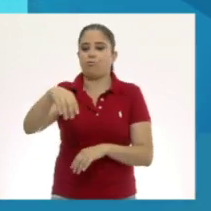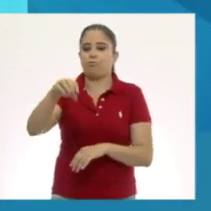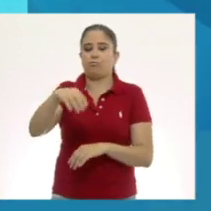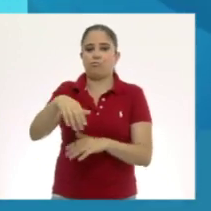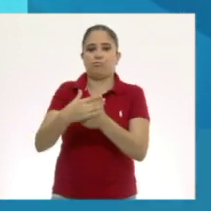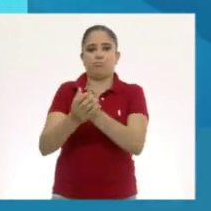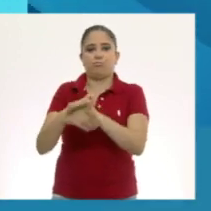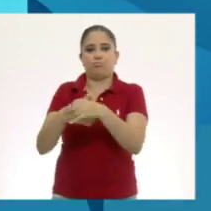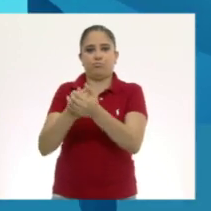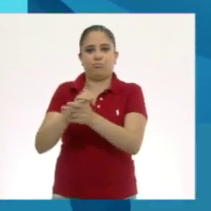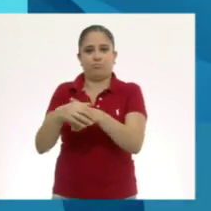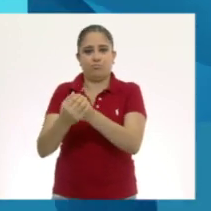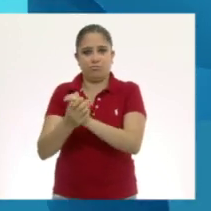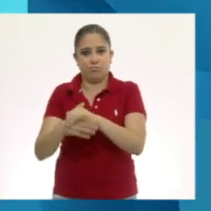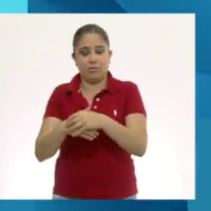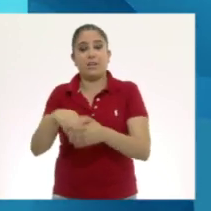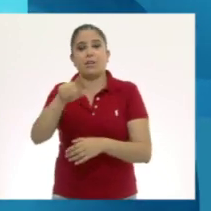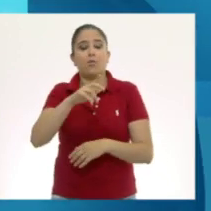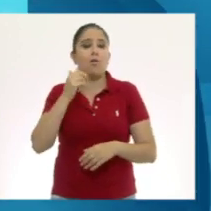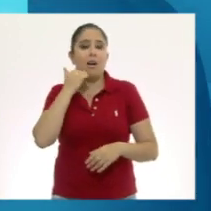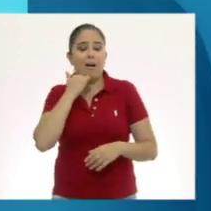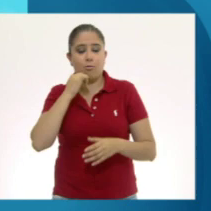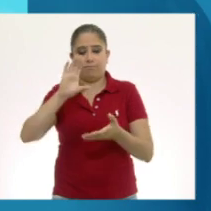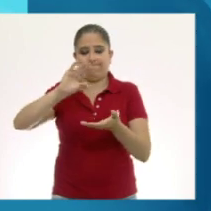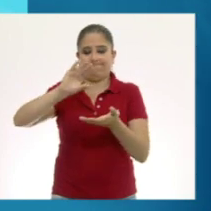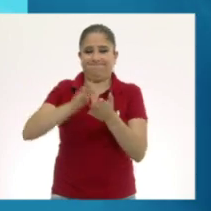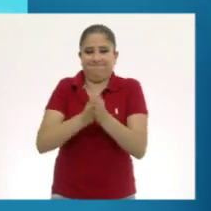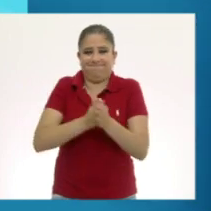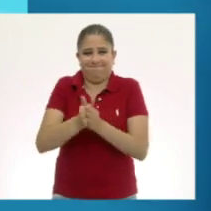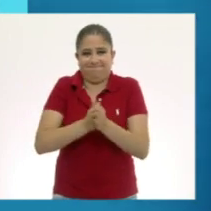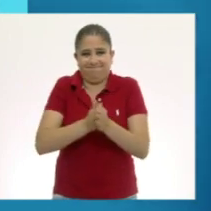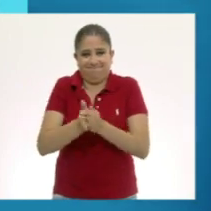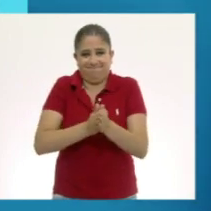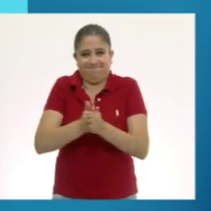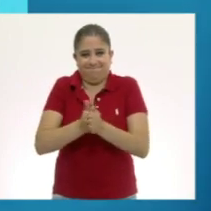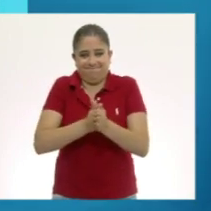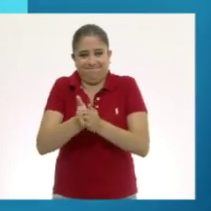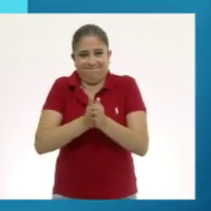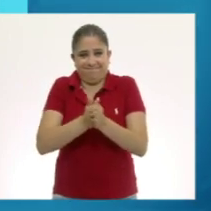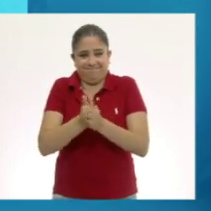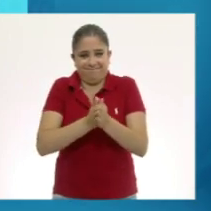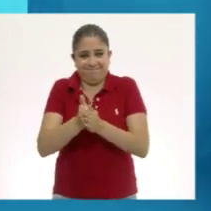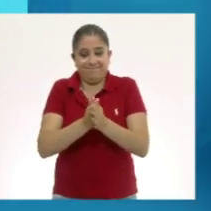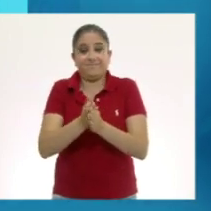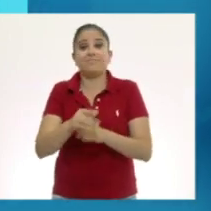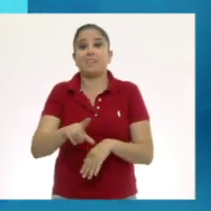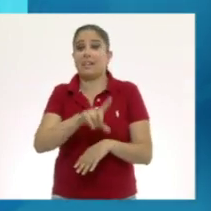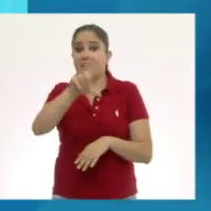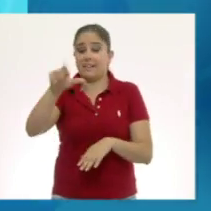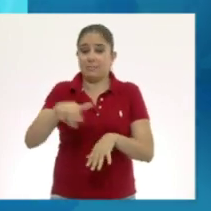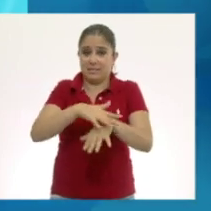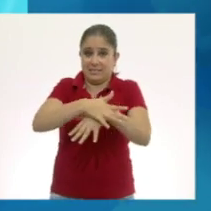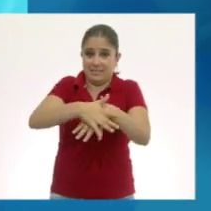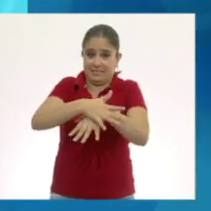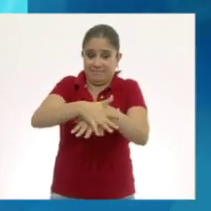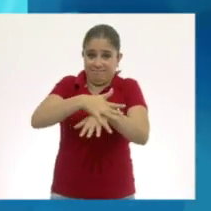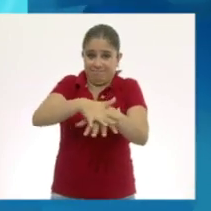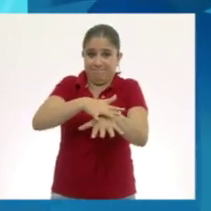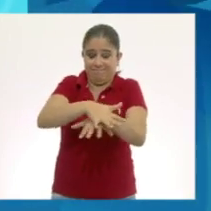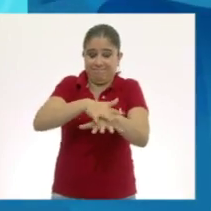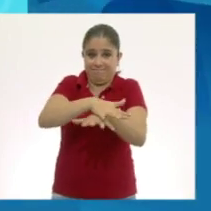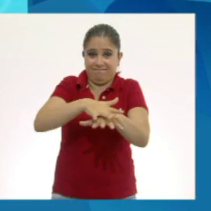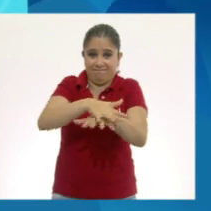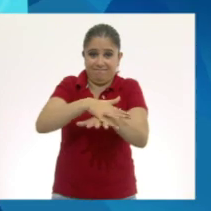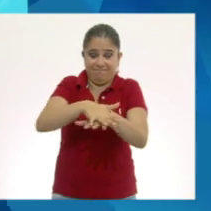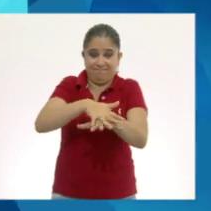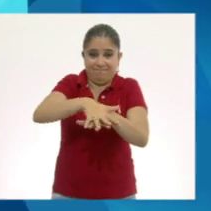manos. Usa suficiente jabón. Frota tus palmas una con la otra. Ahora, frota la palma